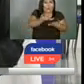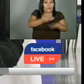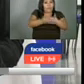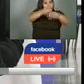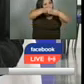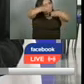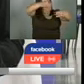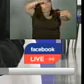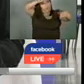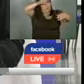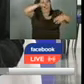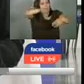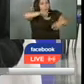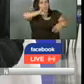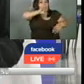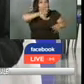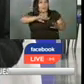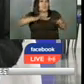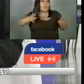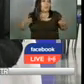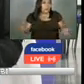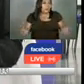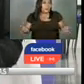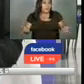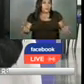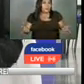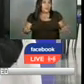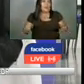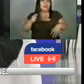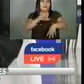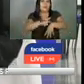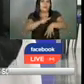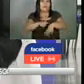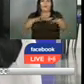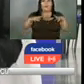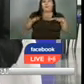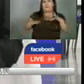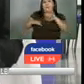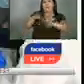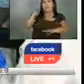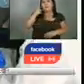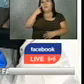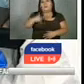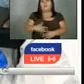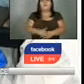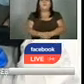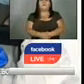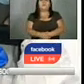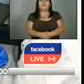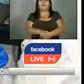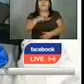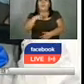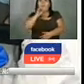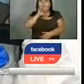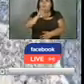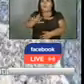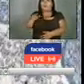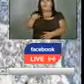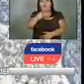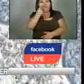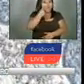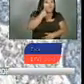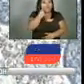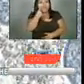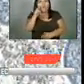científica internacional que pueda decir al momento que el periodo vacacional puede incrementar el riesgo. Aseguró que se mantienen